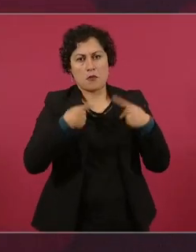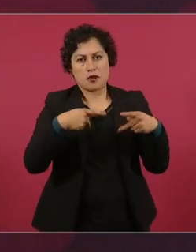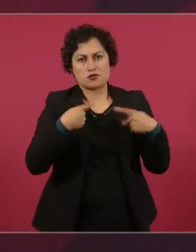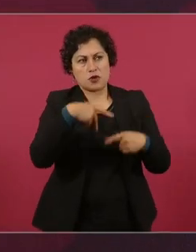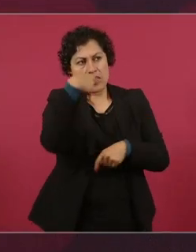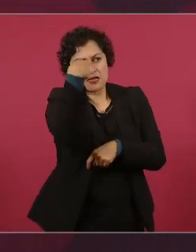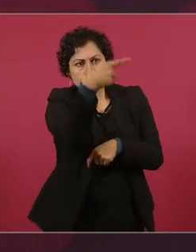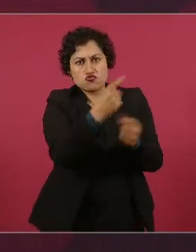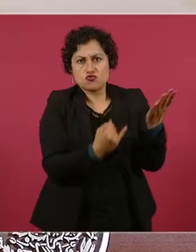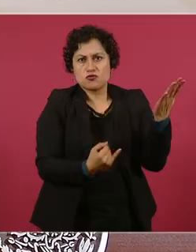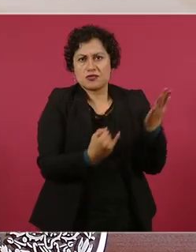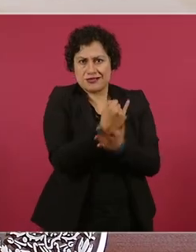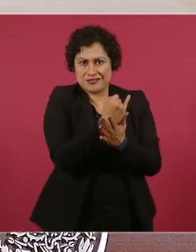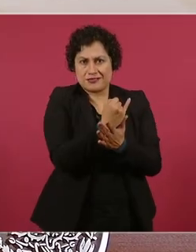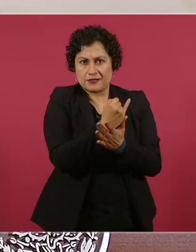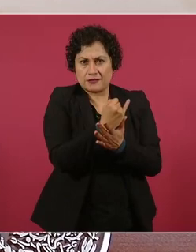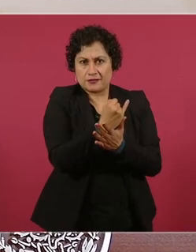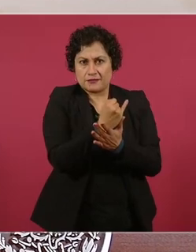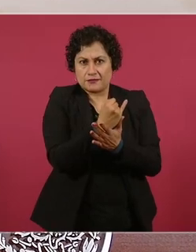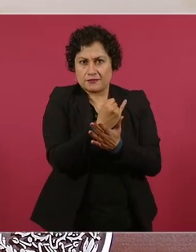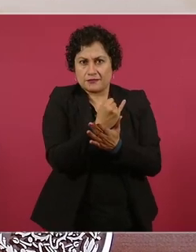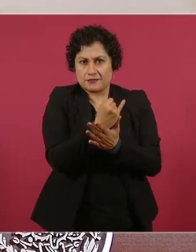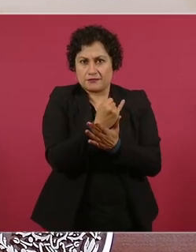treinta, cien